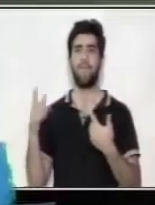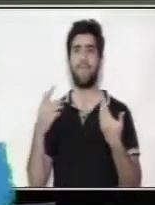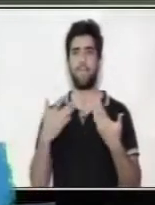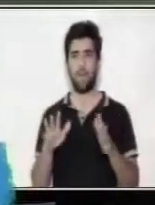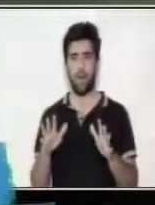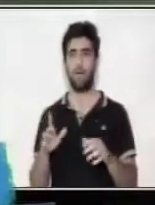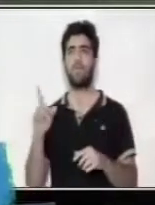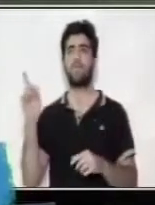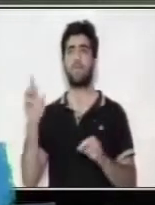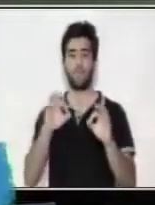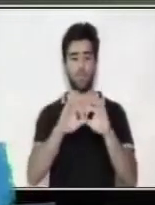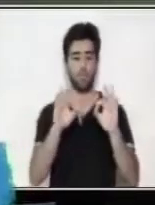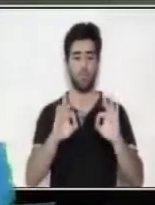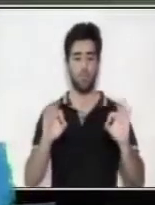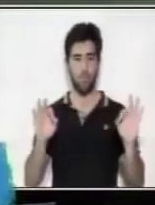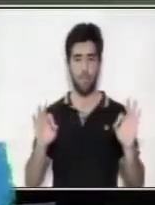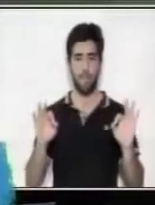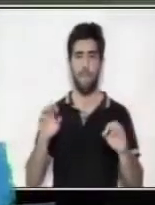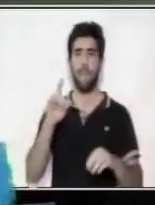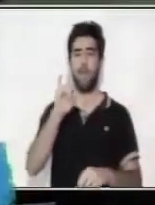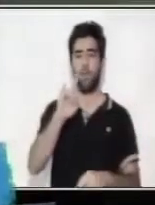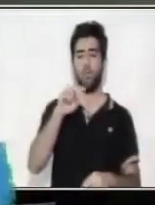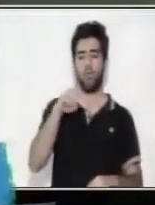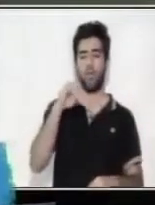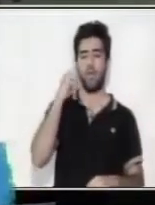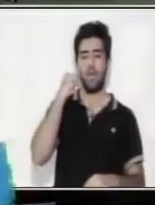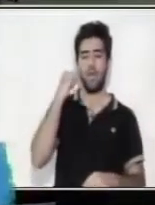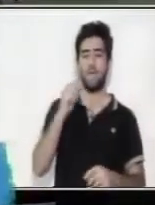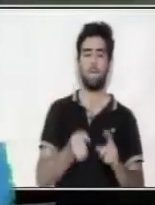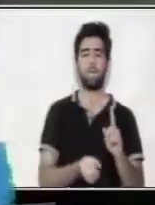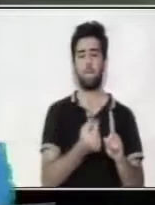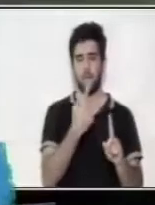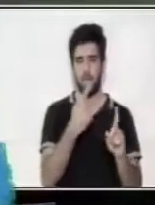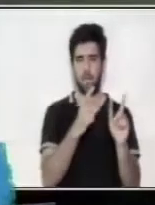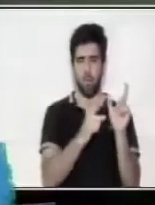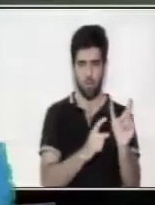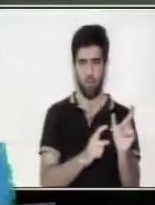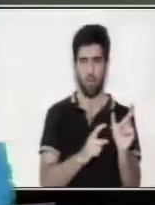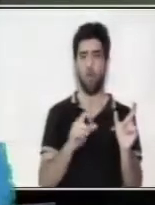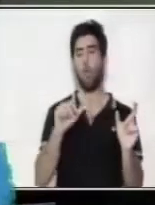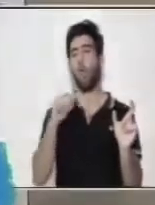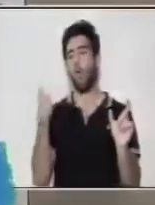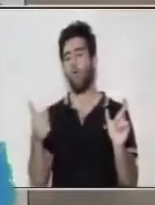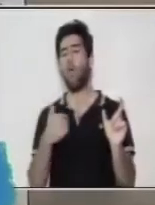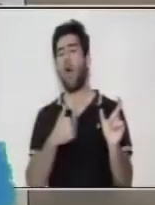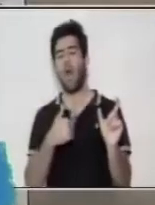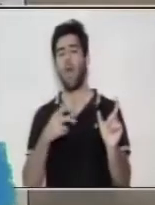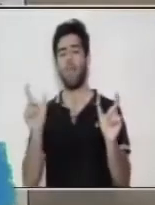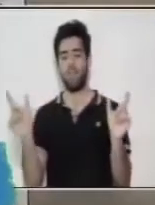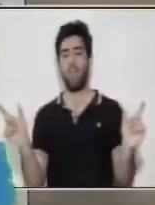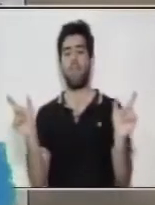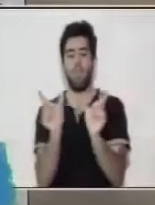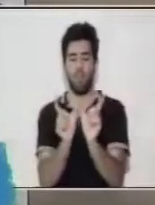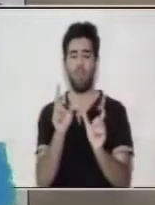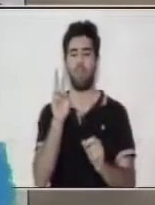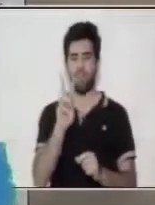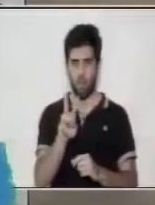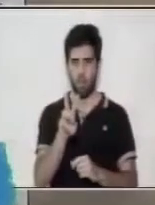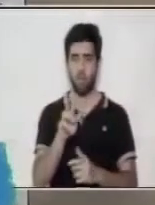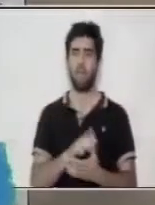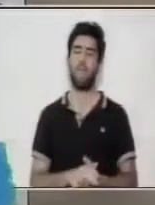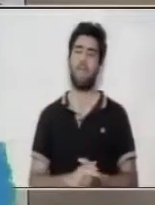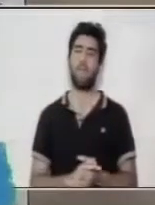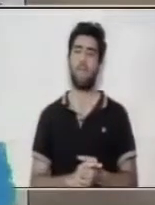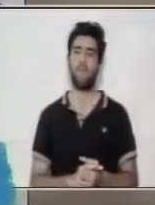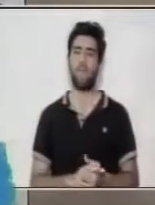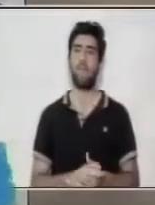las oraciones unimembres las vamos a poder clasificar como bimembres. Estas dos clasificaciones nosotros podemos realizar a través de la